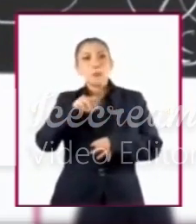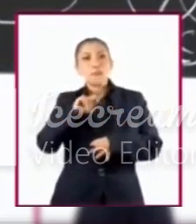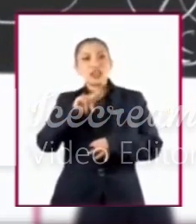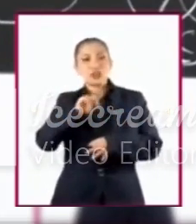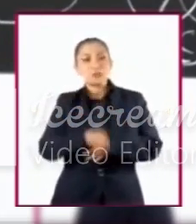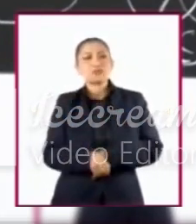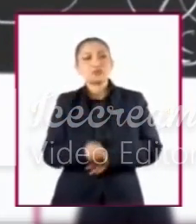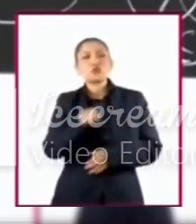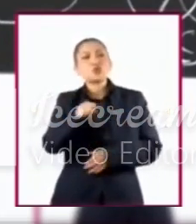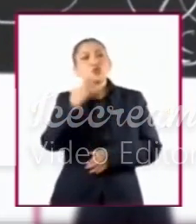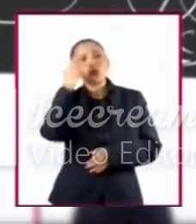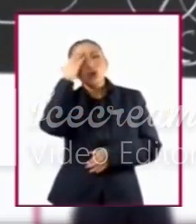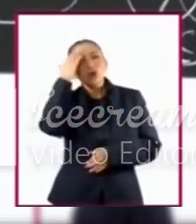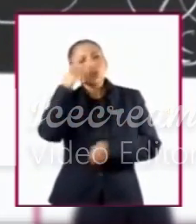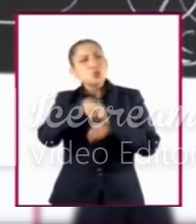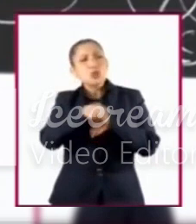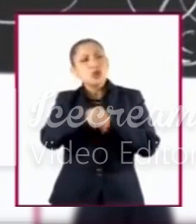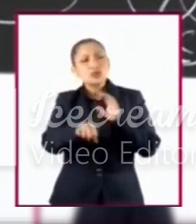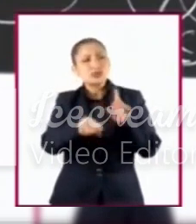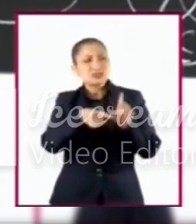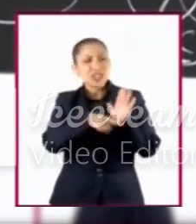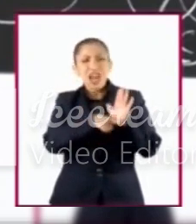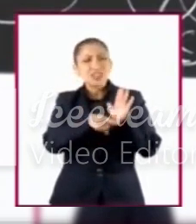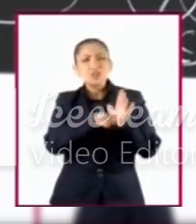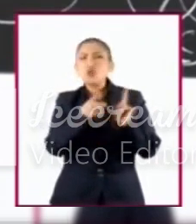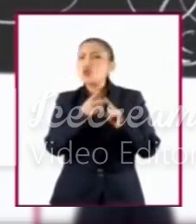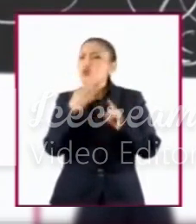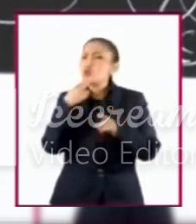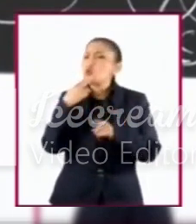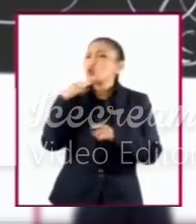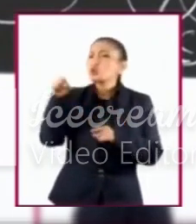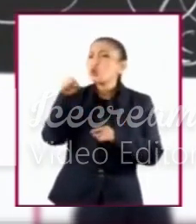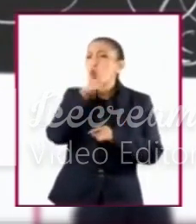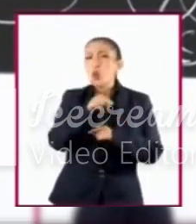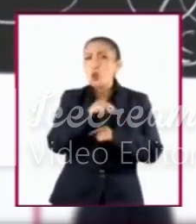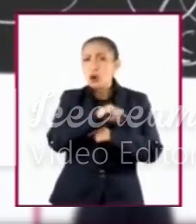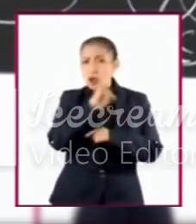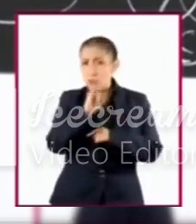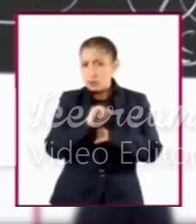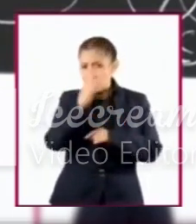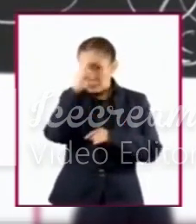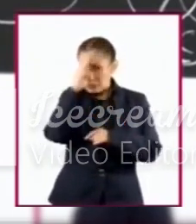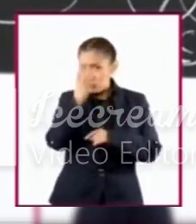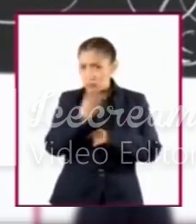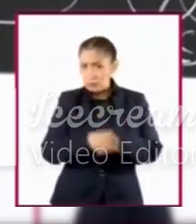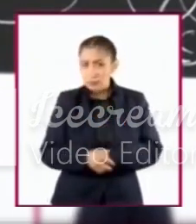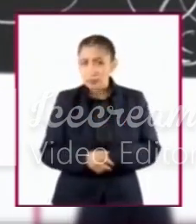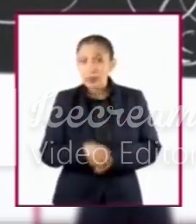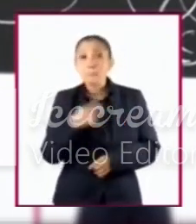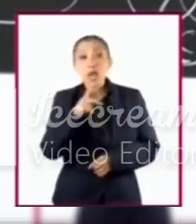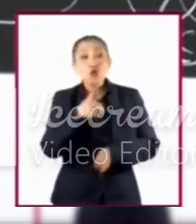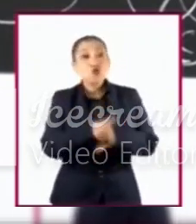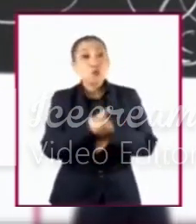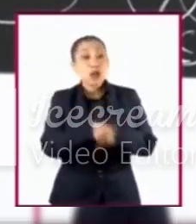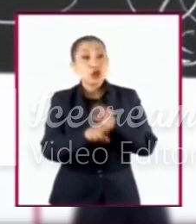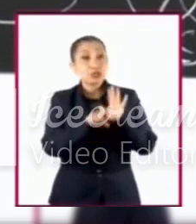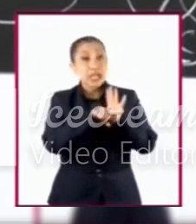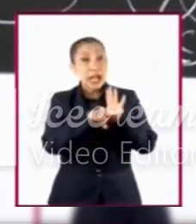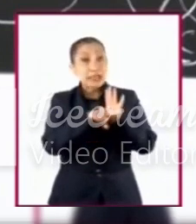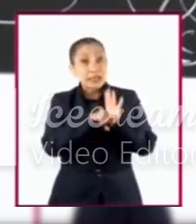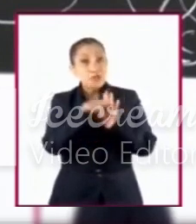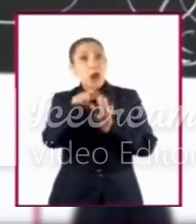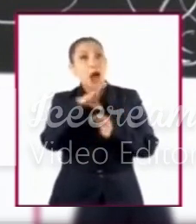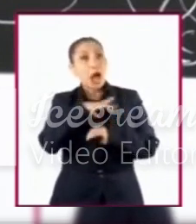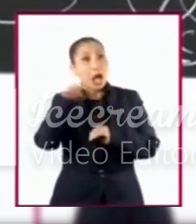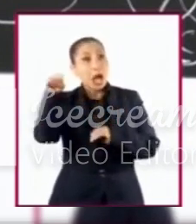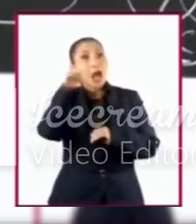¿Qué saben sobre los números negativos? ¿En dónde se usan? Tal vez nunca han pensado en esto, pero los números negativos